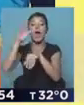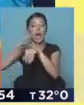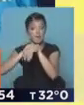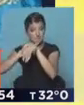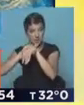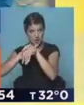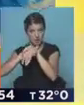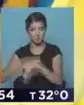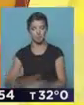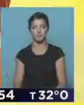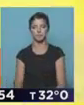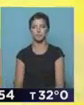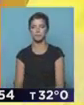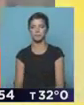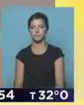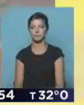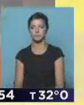y confidente.